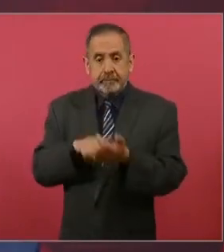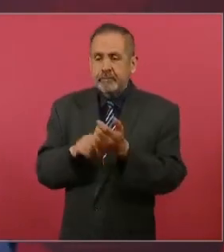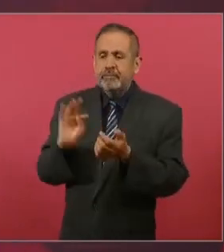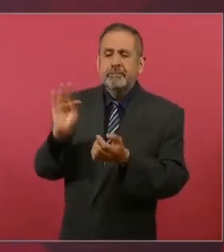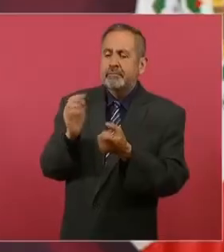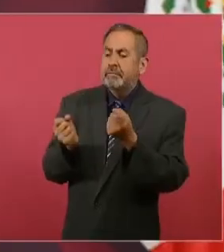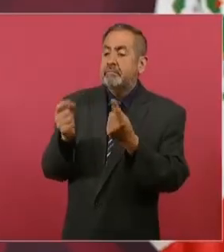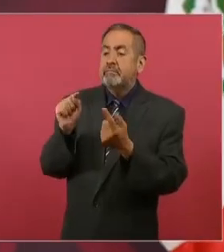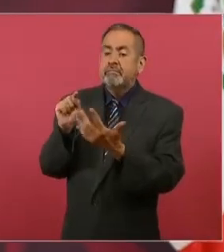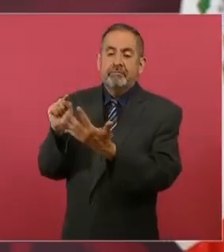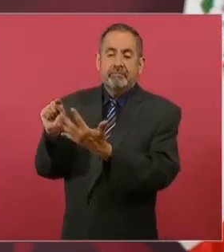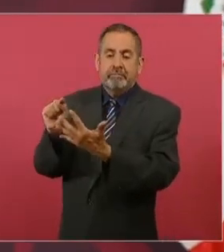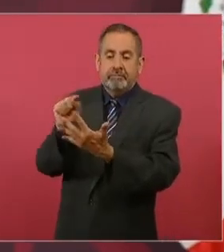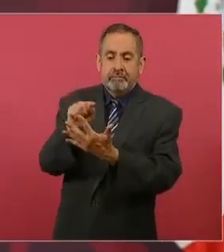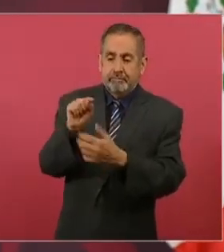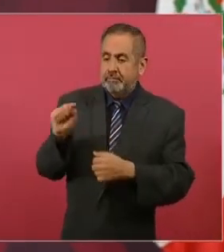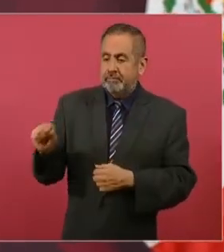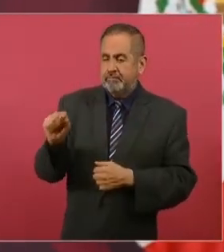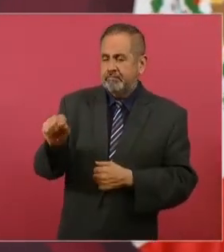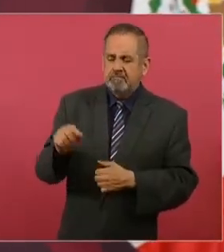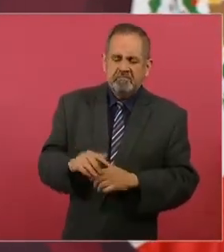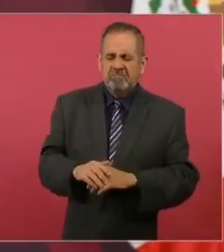algunos a decir